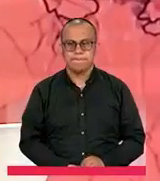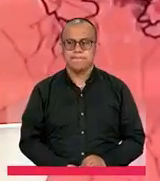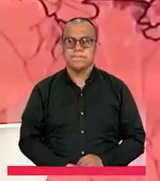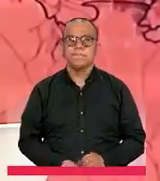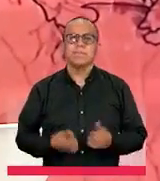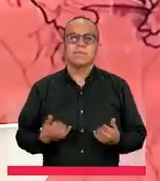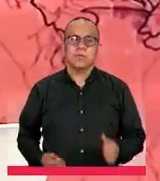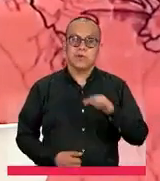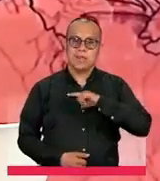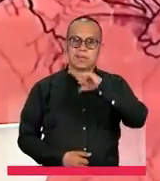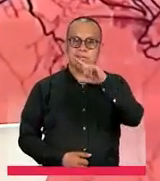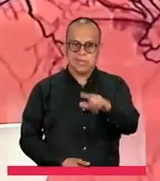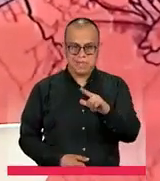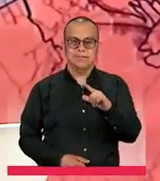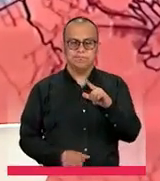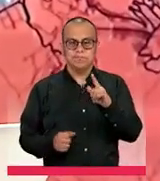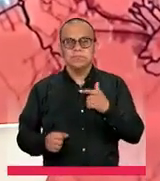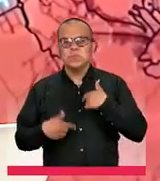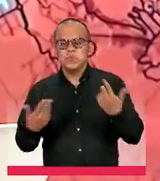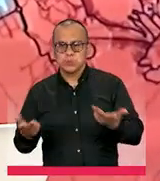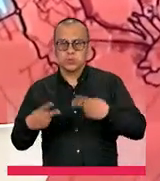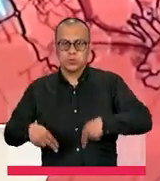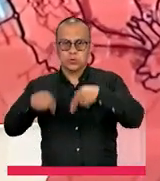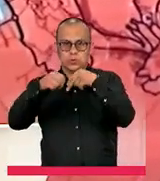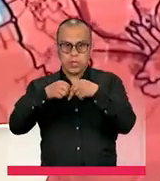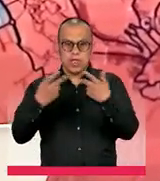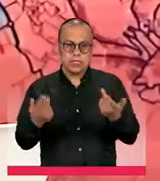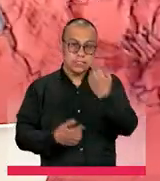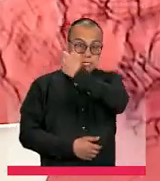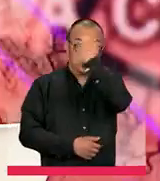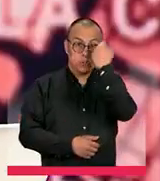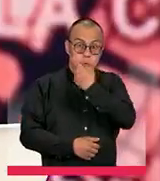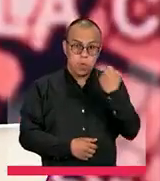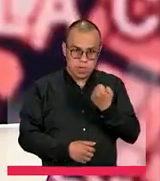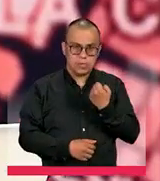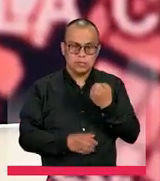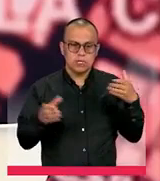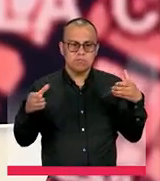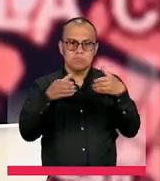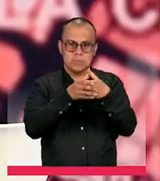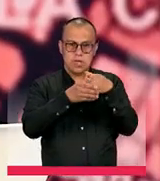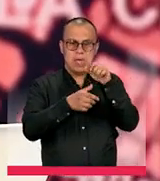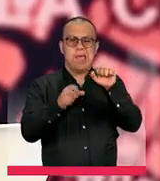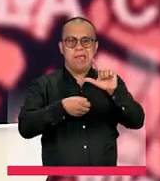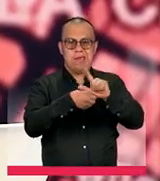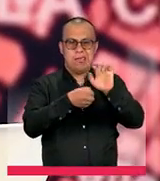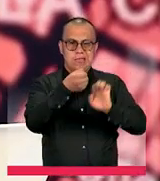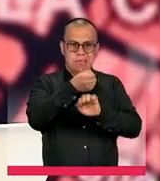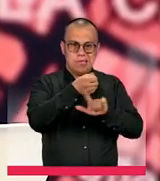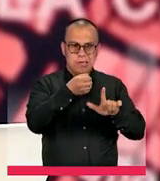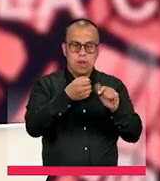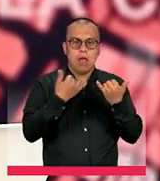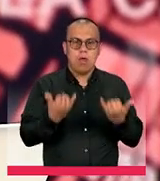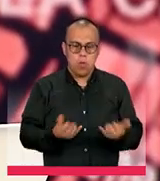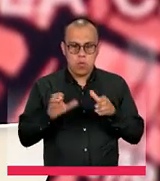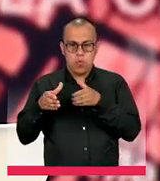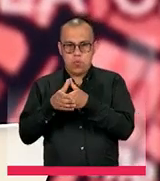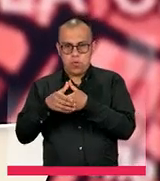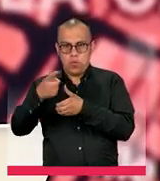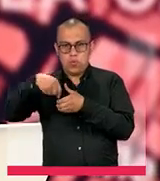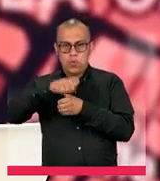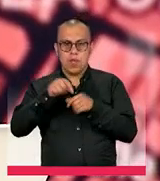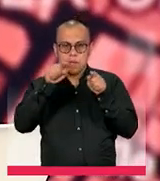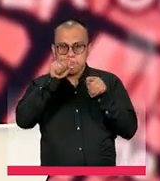líderes sociales ediles y concejales de soacha fueron amenazados y declarado su objetivo militar por el autodenominado bloque capital